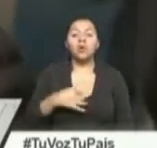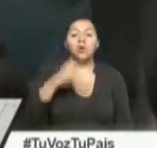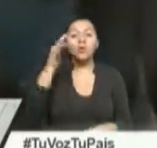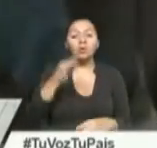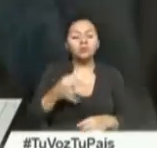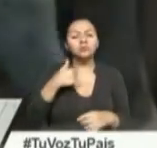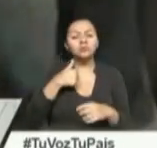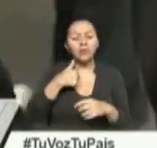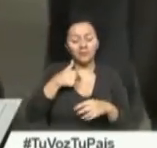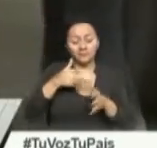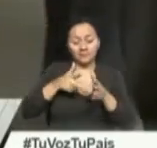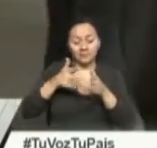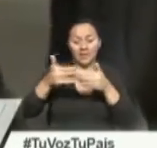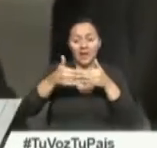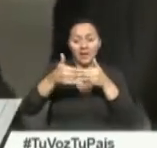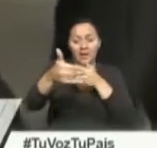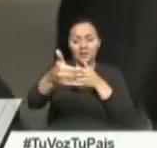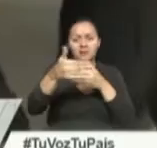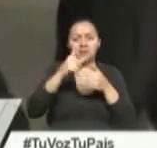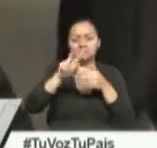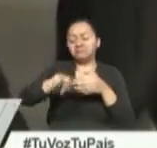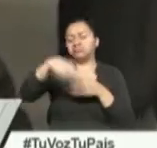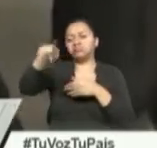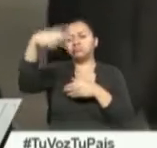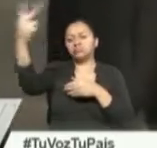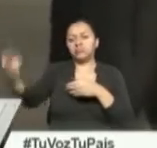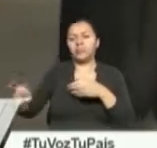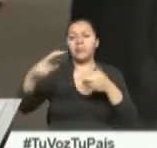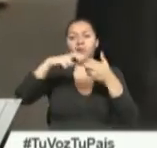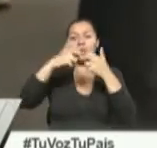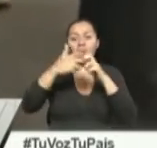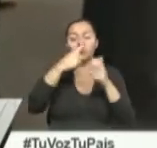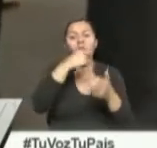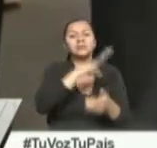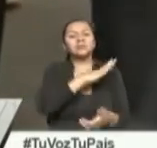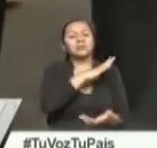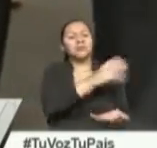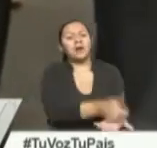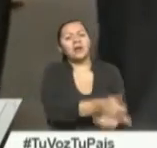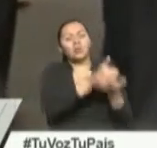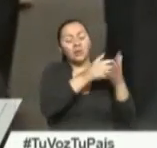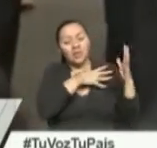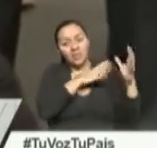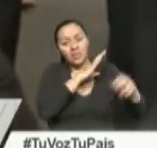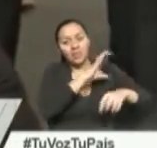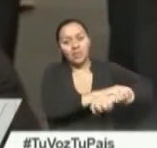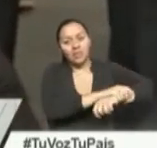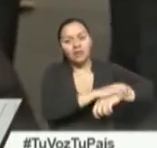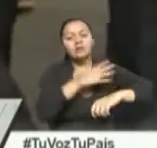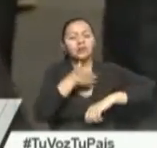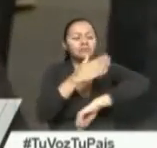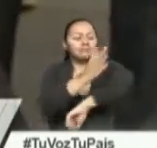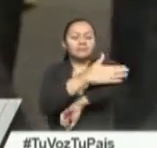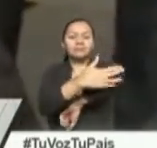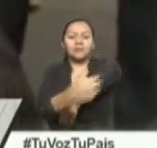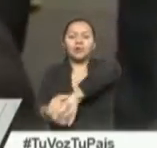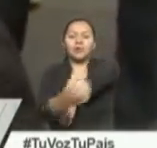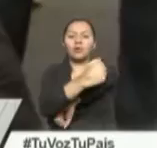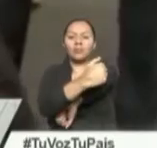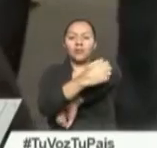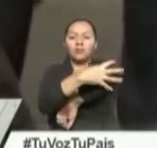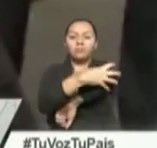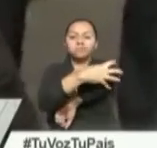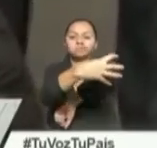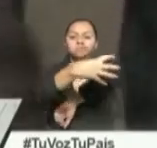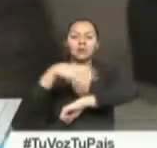Estábamos en el coche delantero, salí volando hacia adelante y un tipo me agarró. Me dio un golpe en la rodilla contra una barra de acero y ahora se me está hinchando